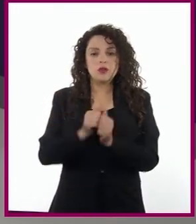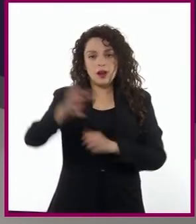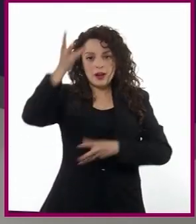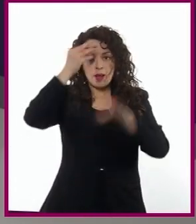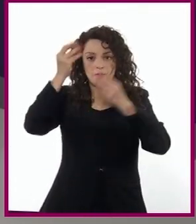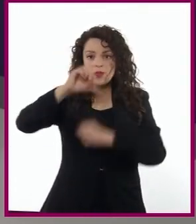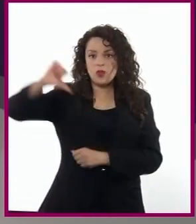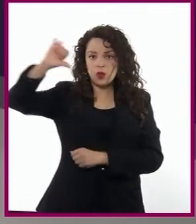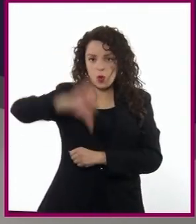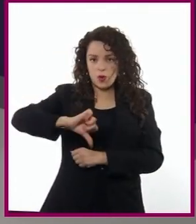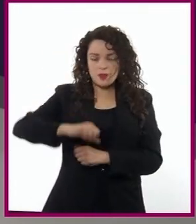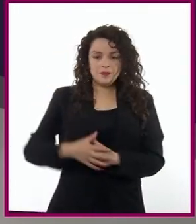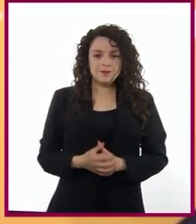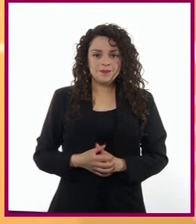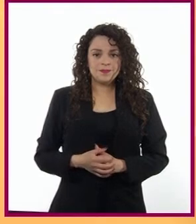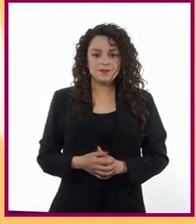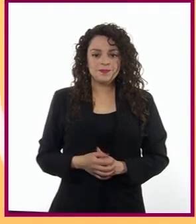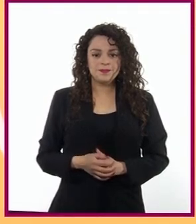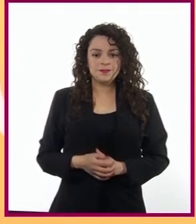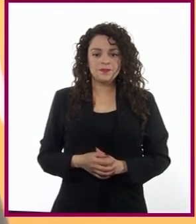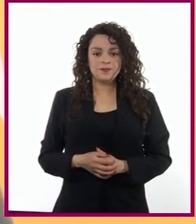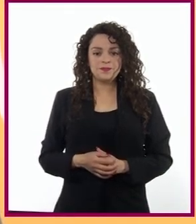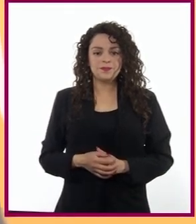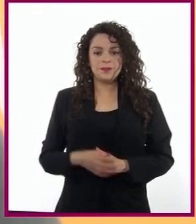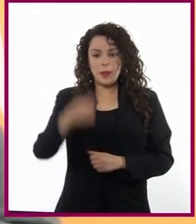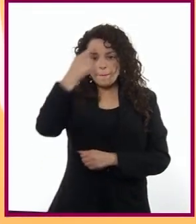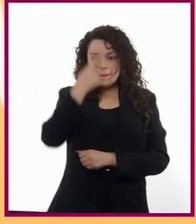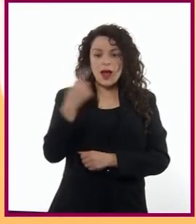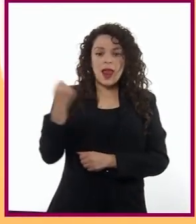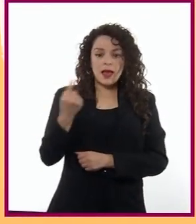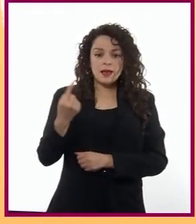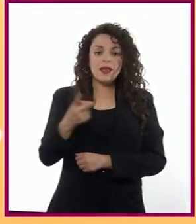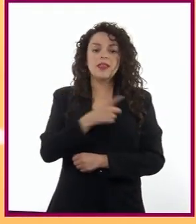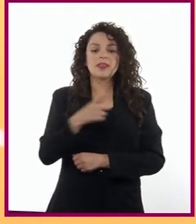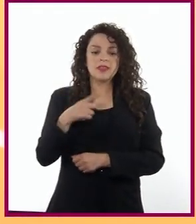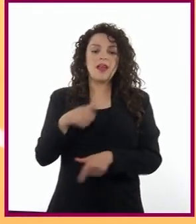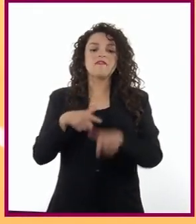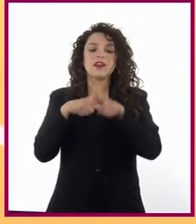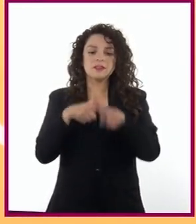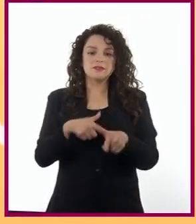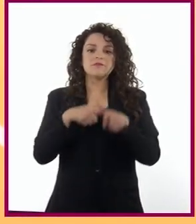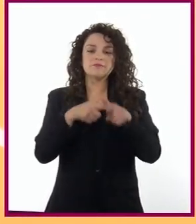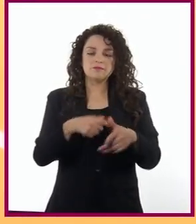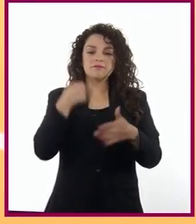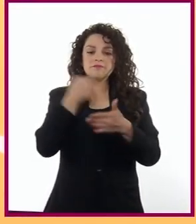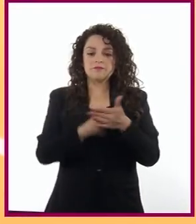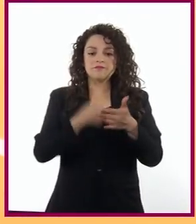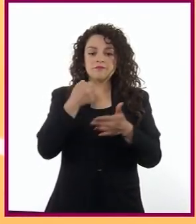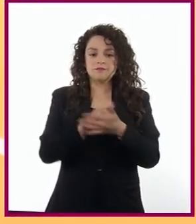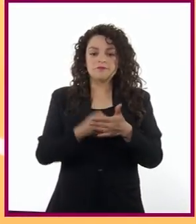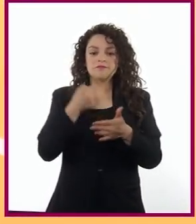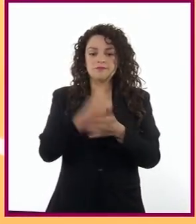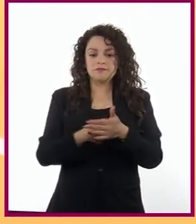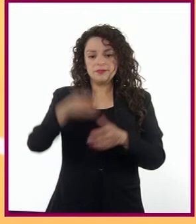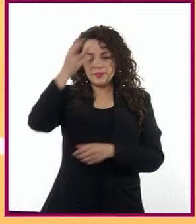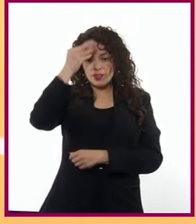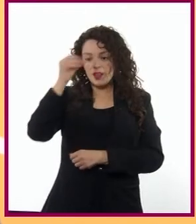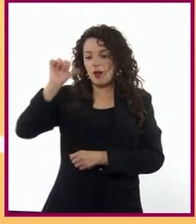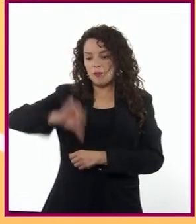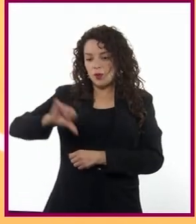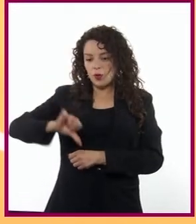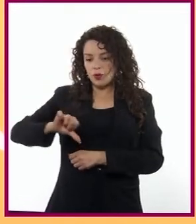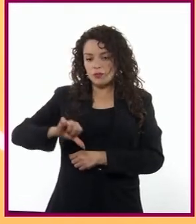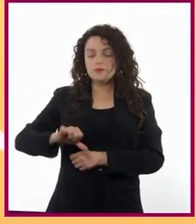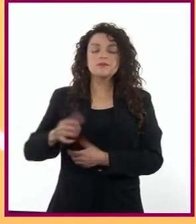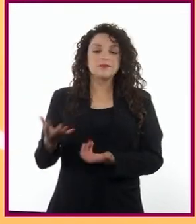aprendizaje esperado de esta sesión, con el objeto de seguir practicando el conocimiento que hoy estuvimos trabajando. Les